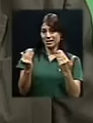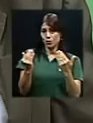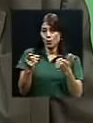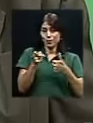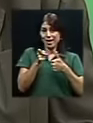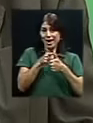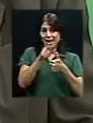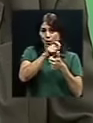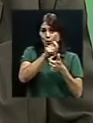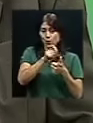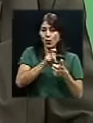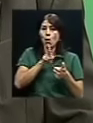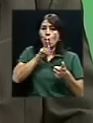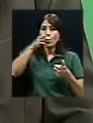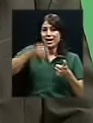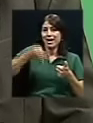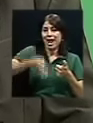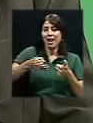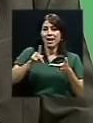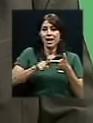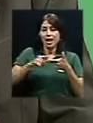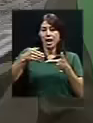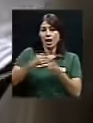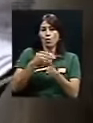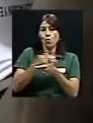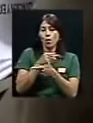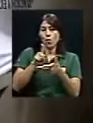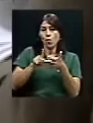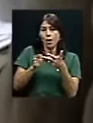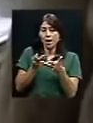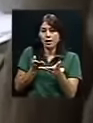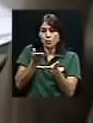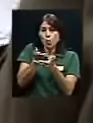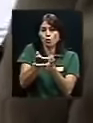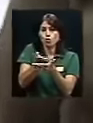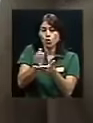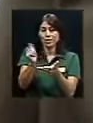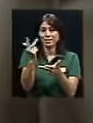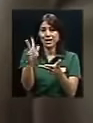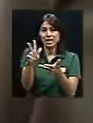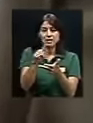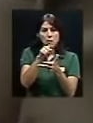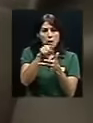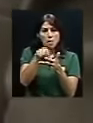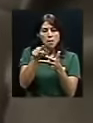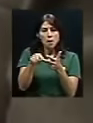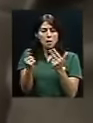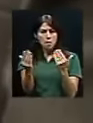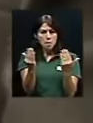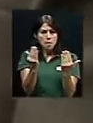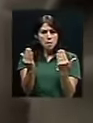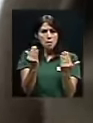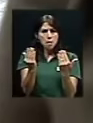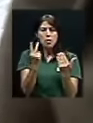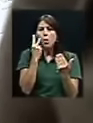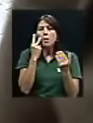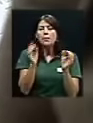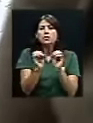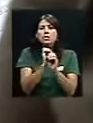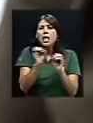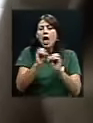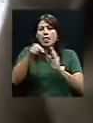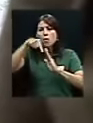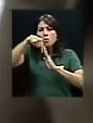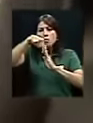y las mociones que hasta el día de hoy eran 13 que se habían presentado, y no encontramos nada de fondo en relación con el